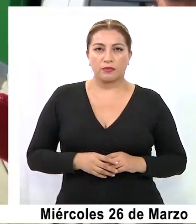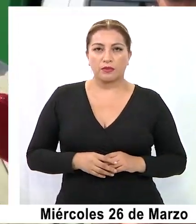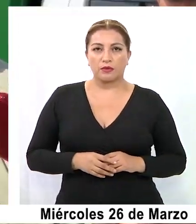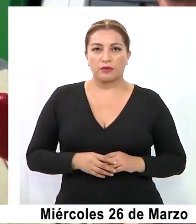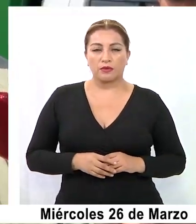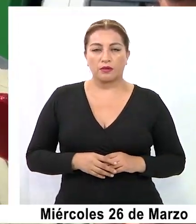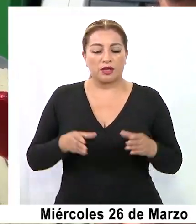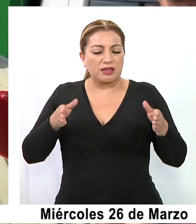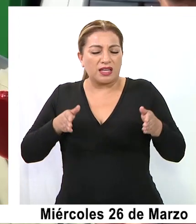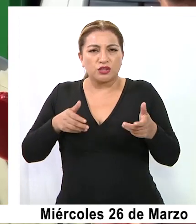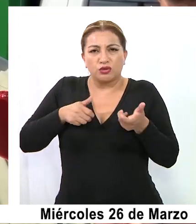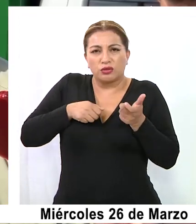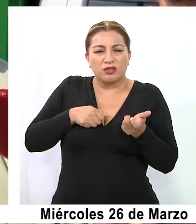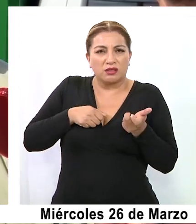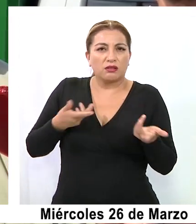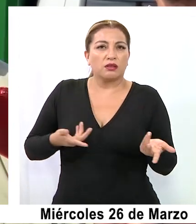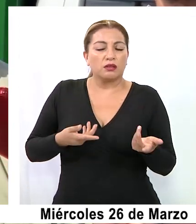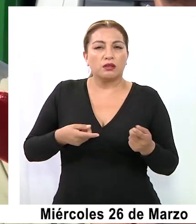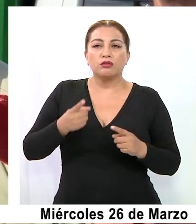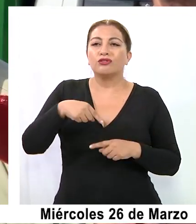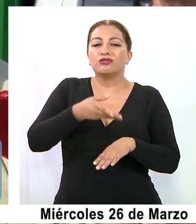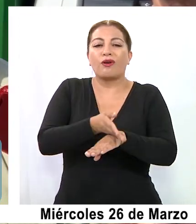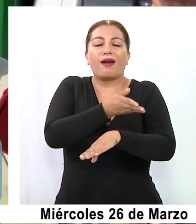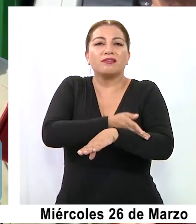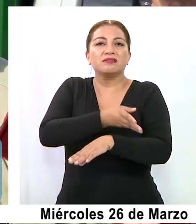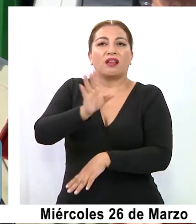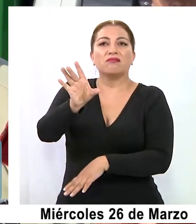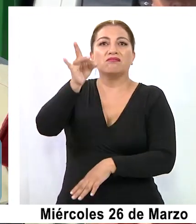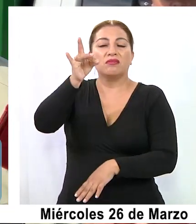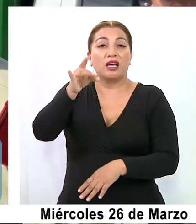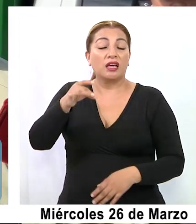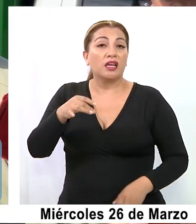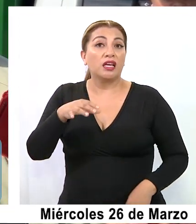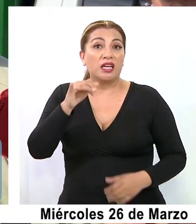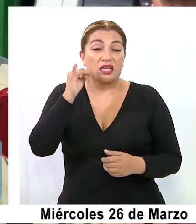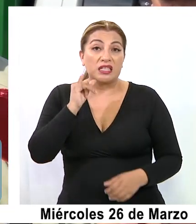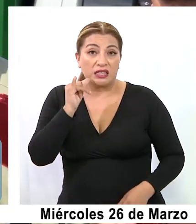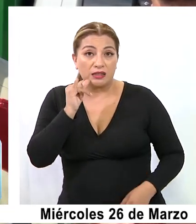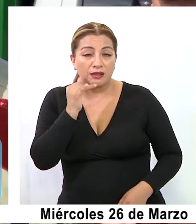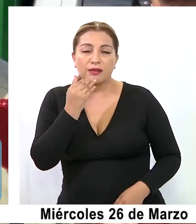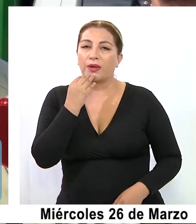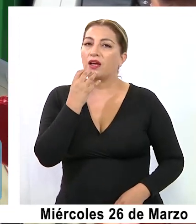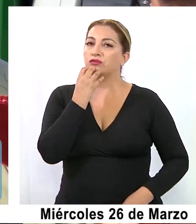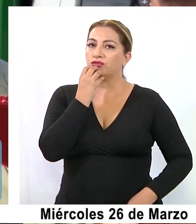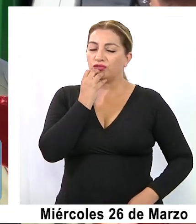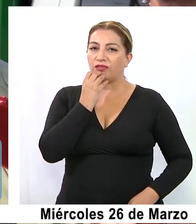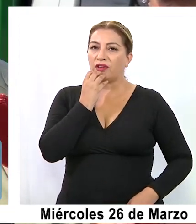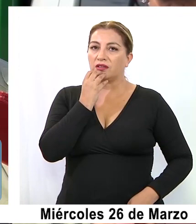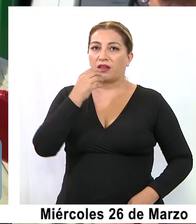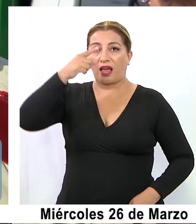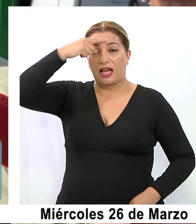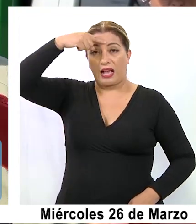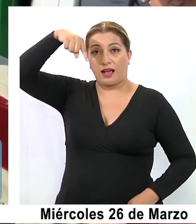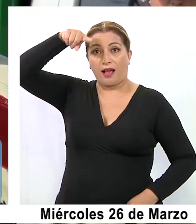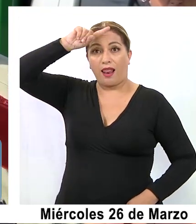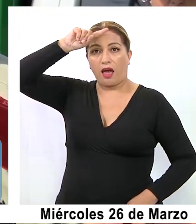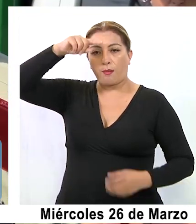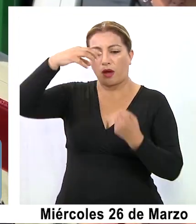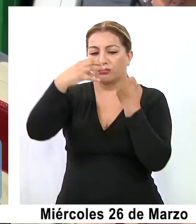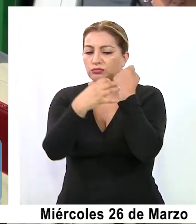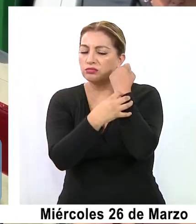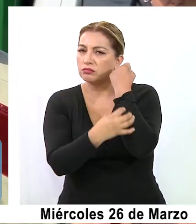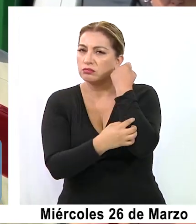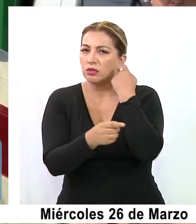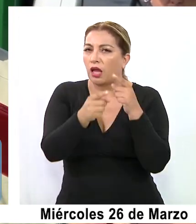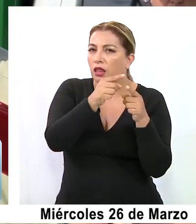Esta subametralladora ha sido encontrada no solamente en Iquique, sino también en Antofagasta y en Calama, con lo cual se están